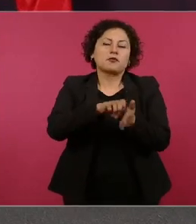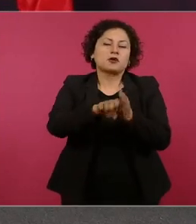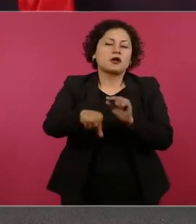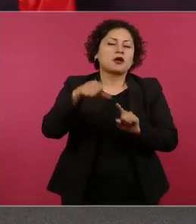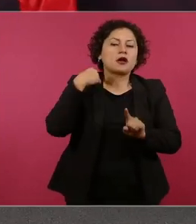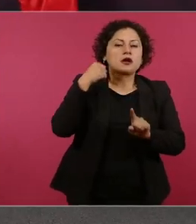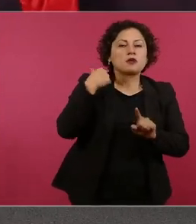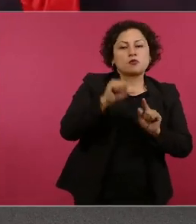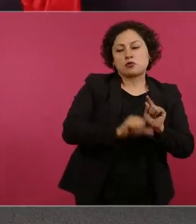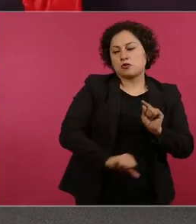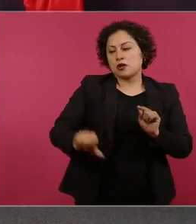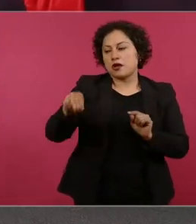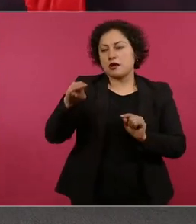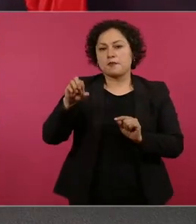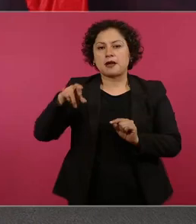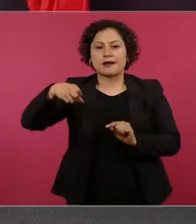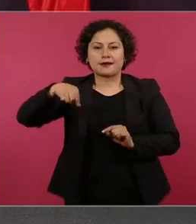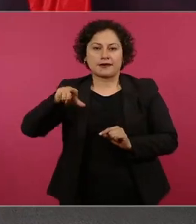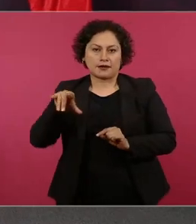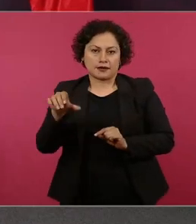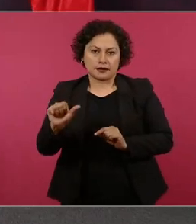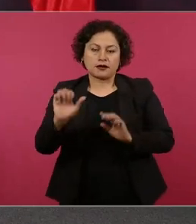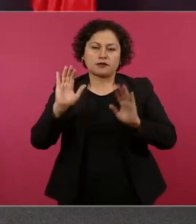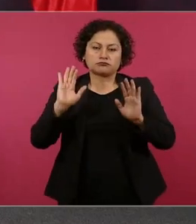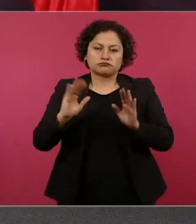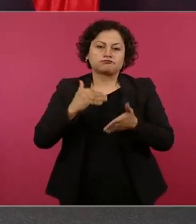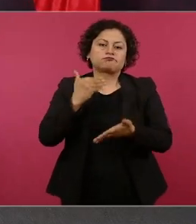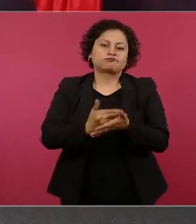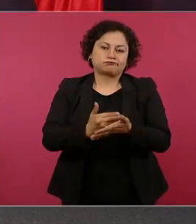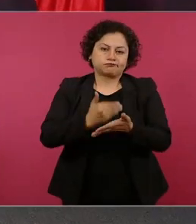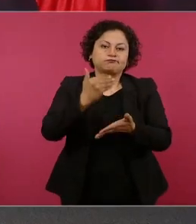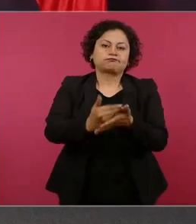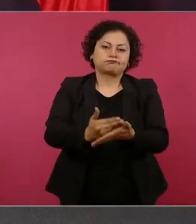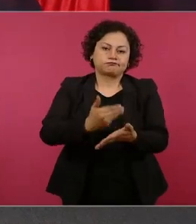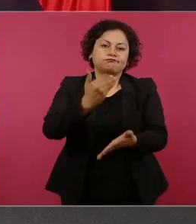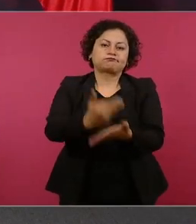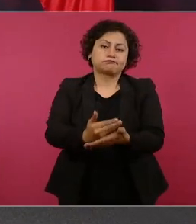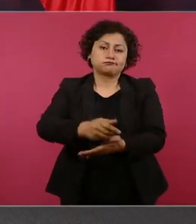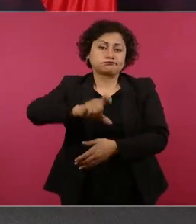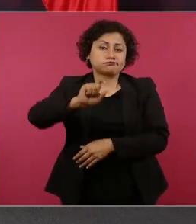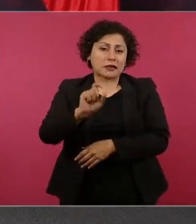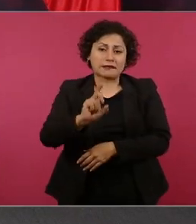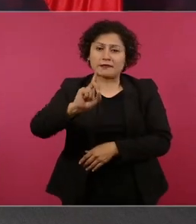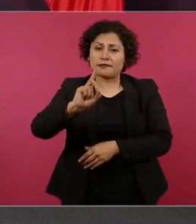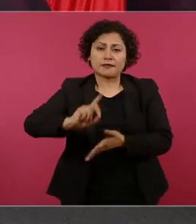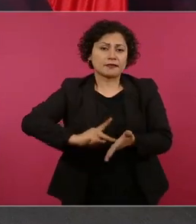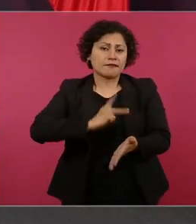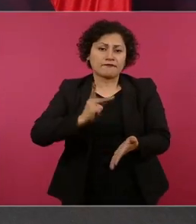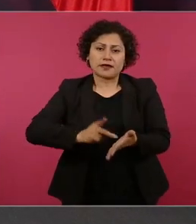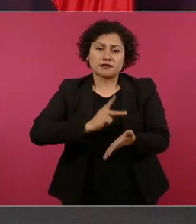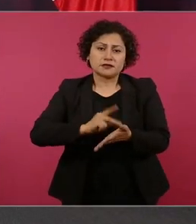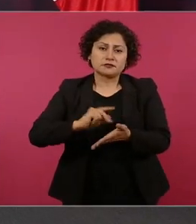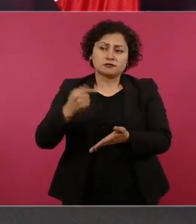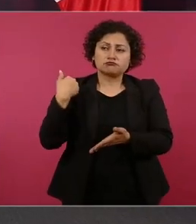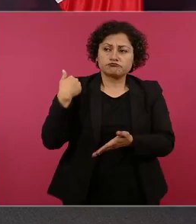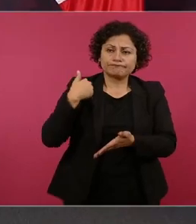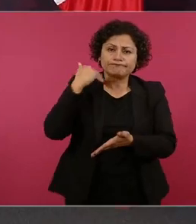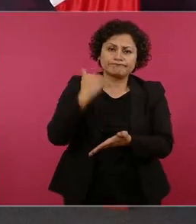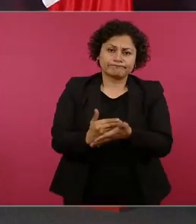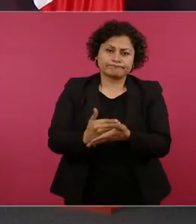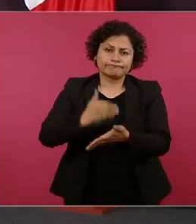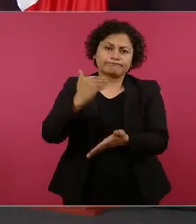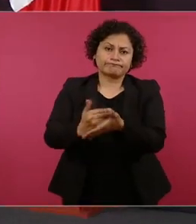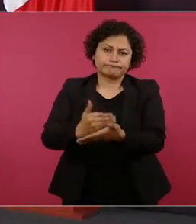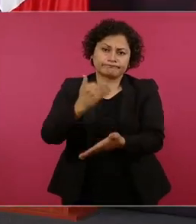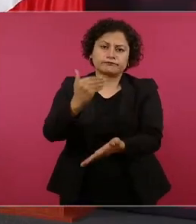marquelia o 30 me están parando les voy